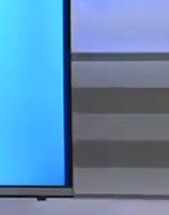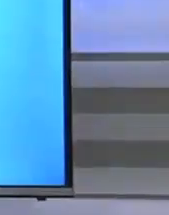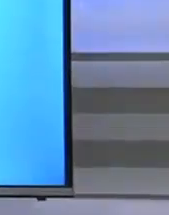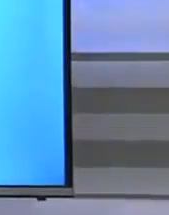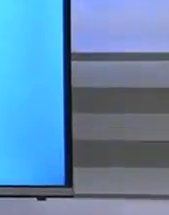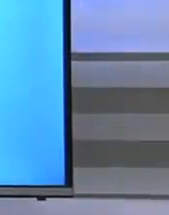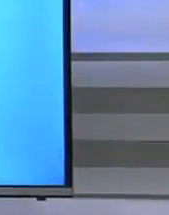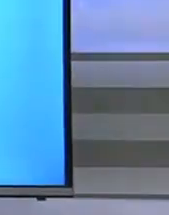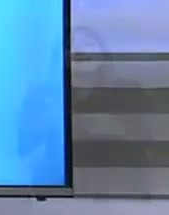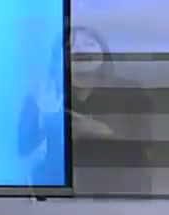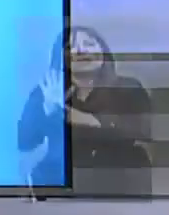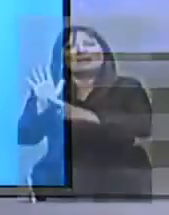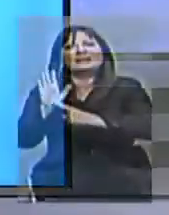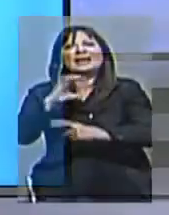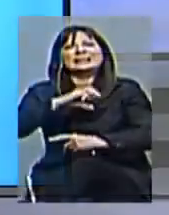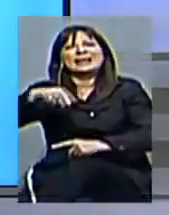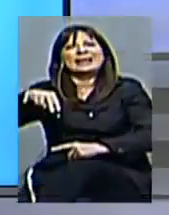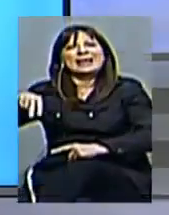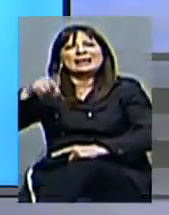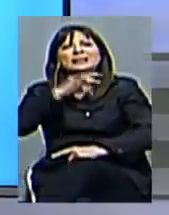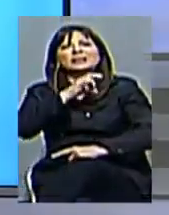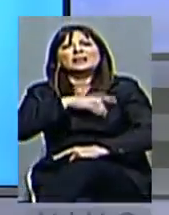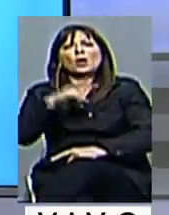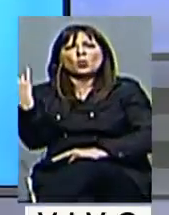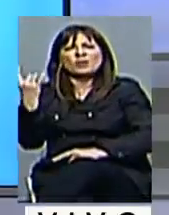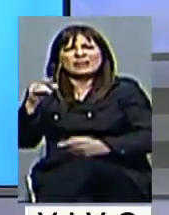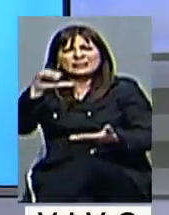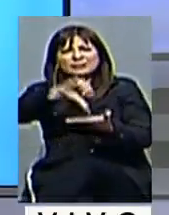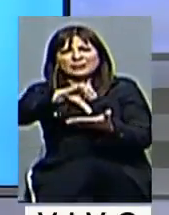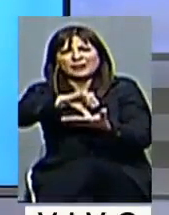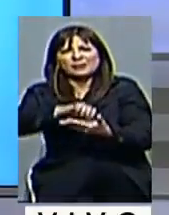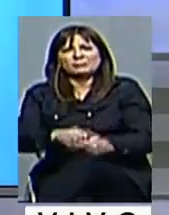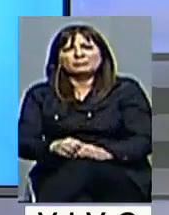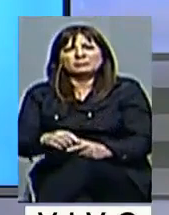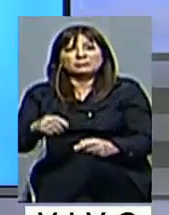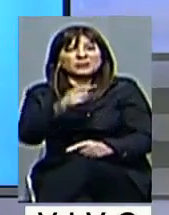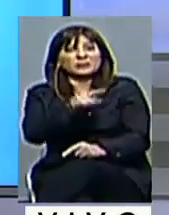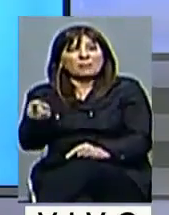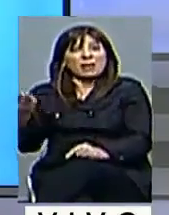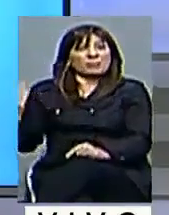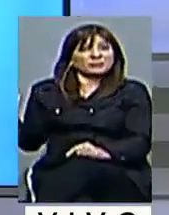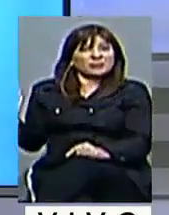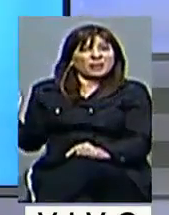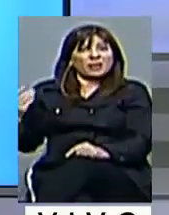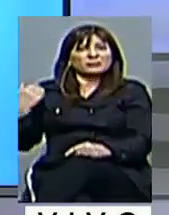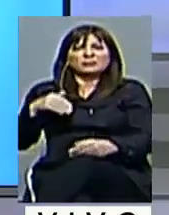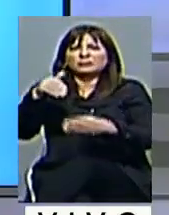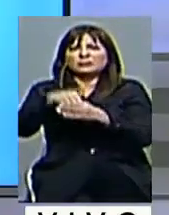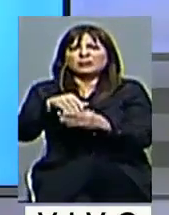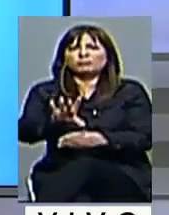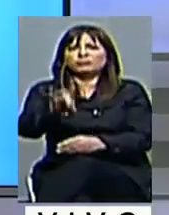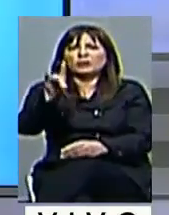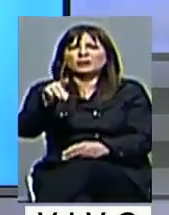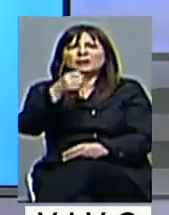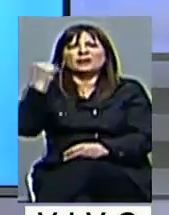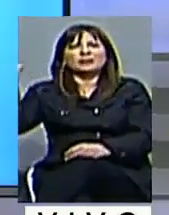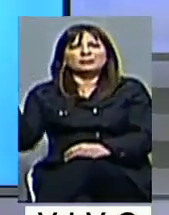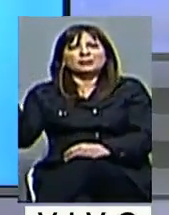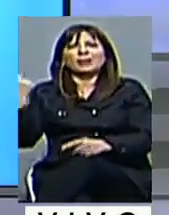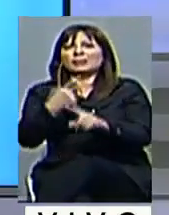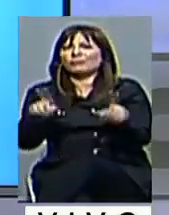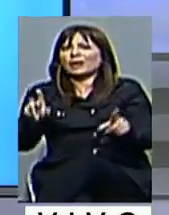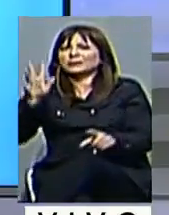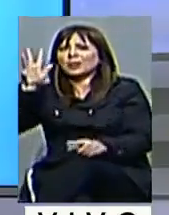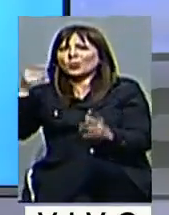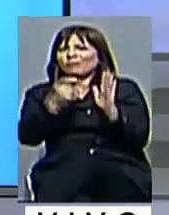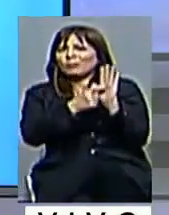¿Qué tal? Bienvenidos a esta presentación de CNN Chile y Universidad Central. La semana pasada sale electo Sebastián Piñera con una diferencia de